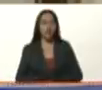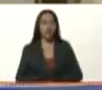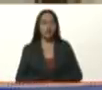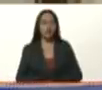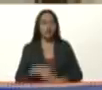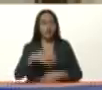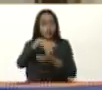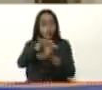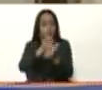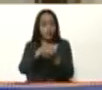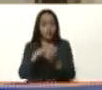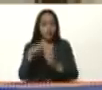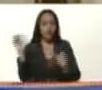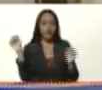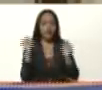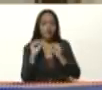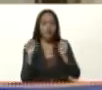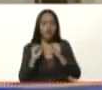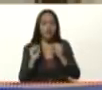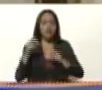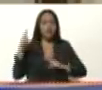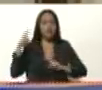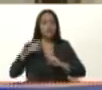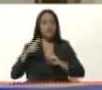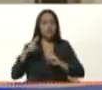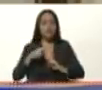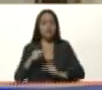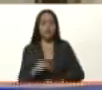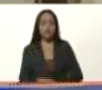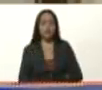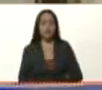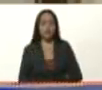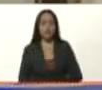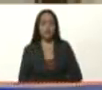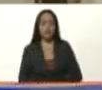pandemia, la epidemia en ese momento, y